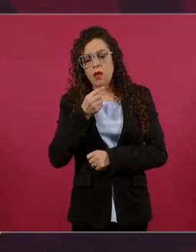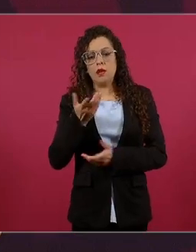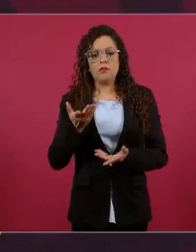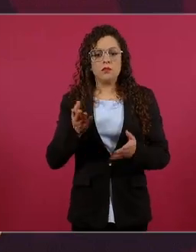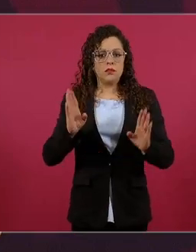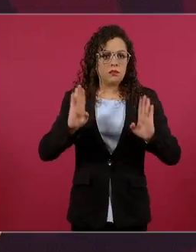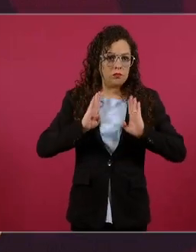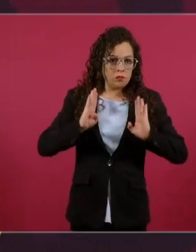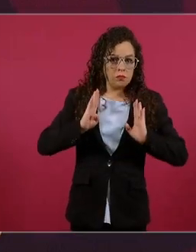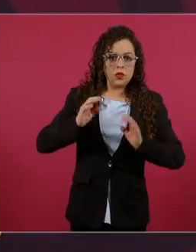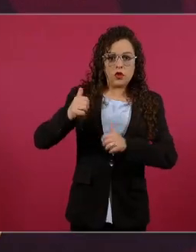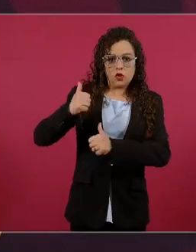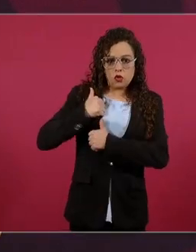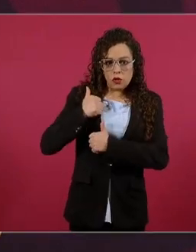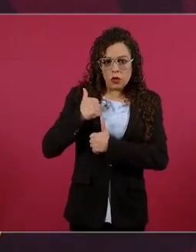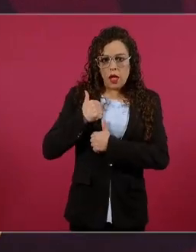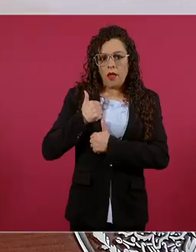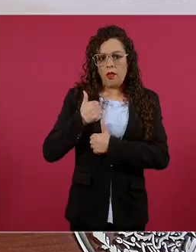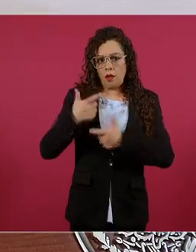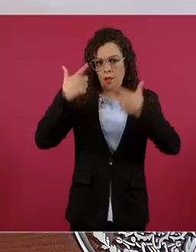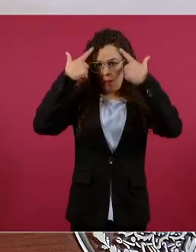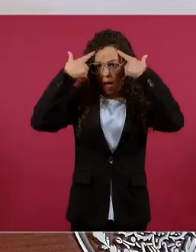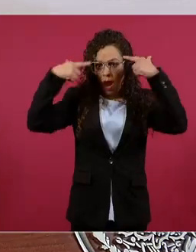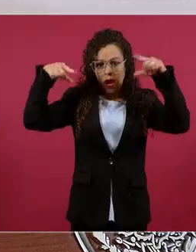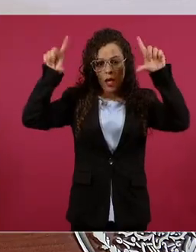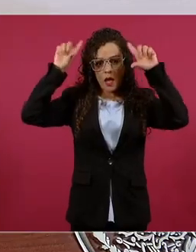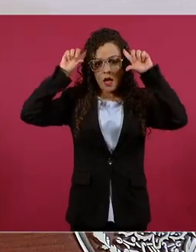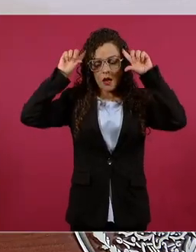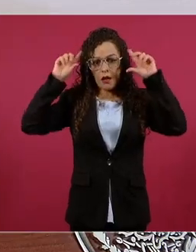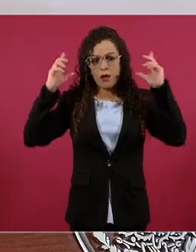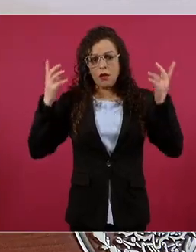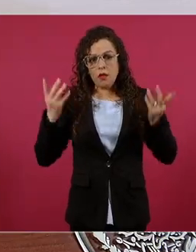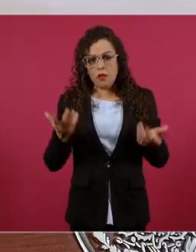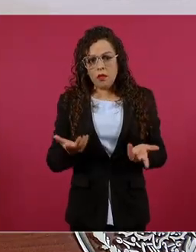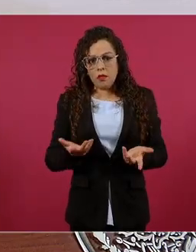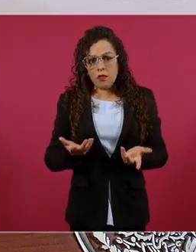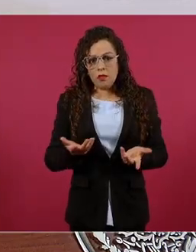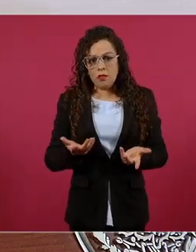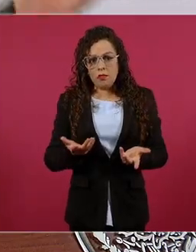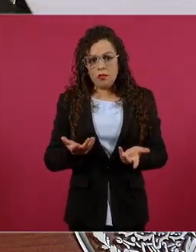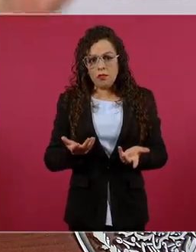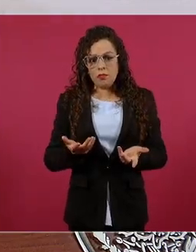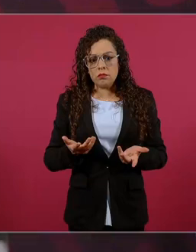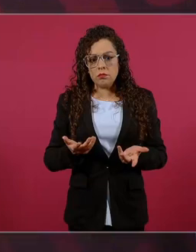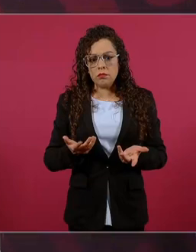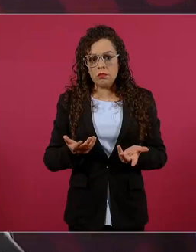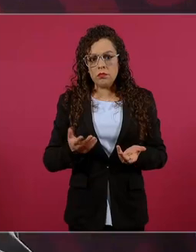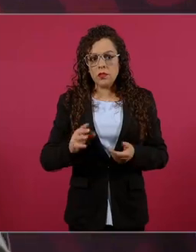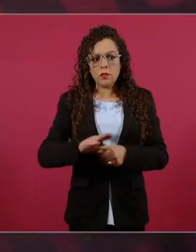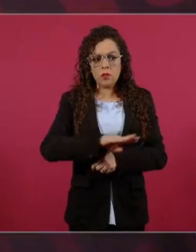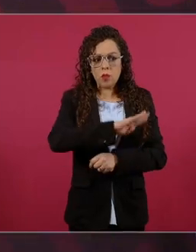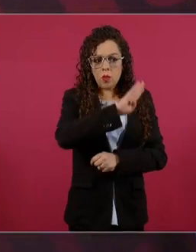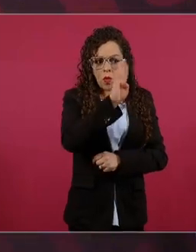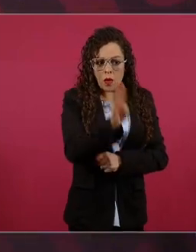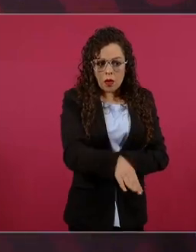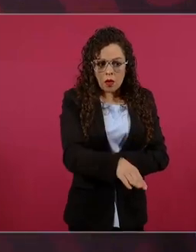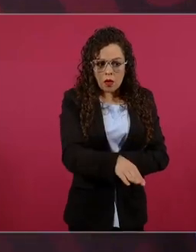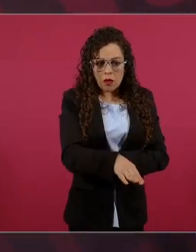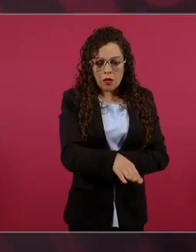un marino, nada más porque el juez o el Poder Judicial